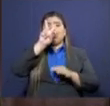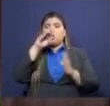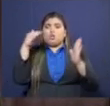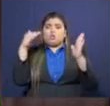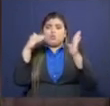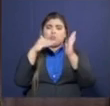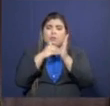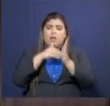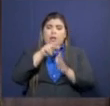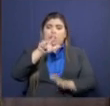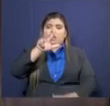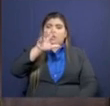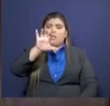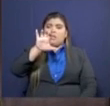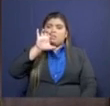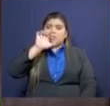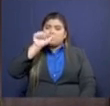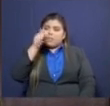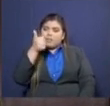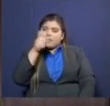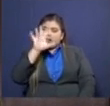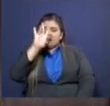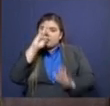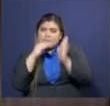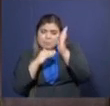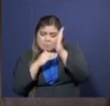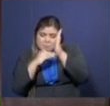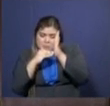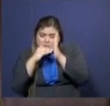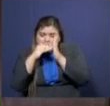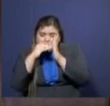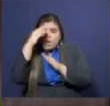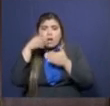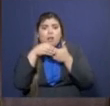de balboas del presupuesto del 2019.